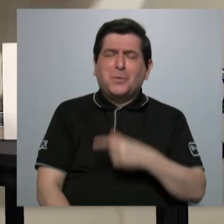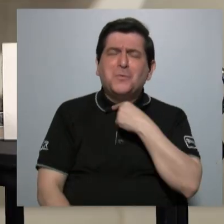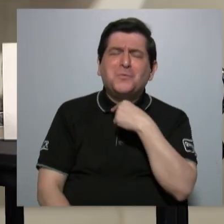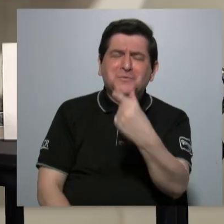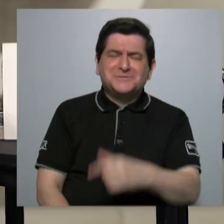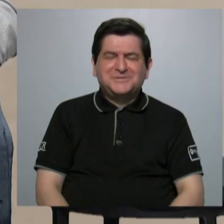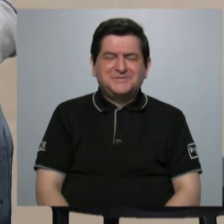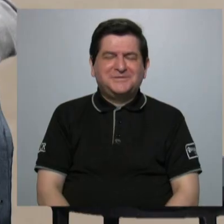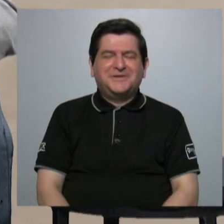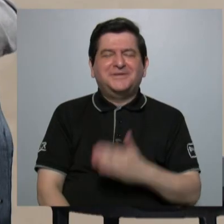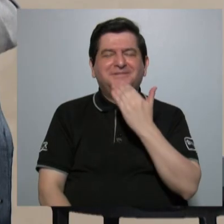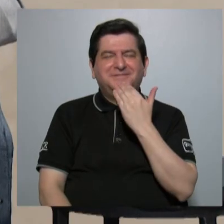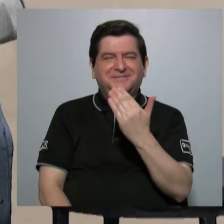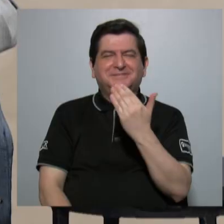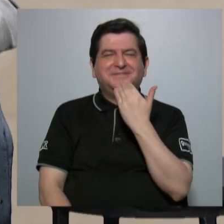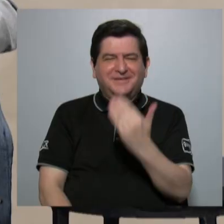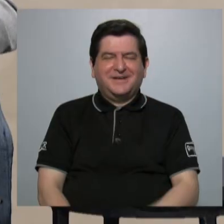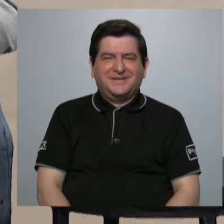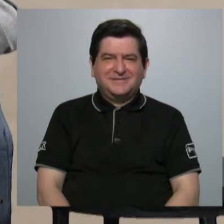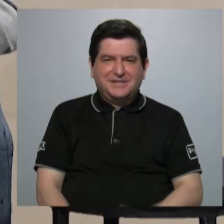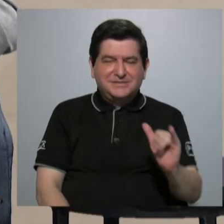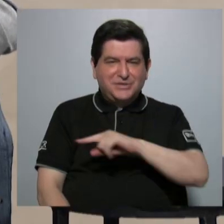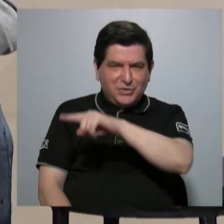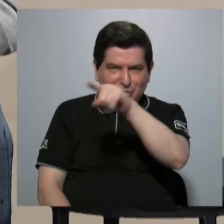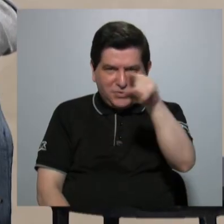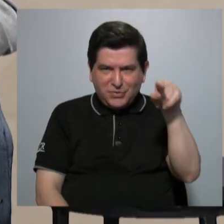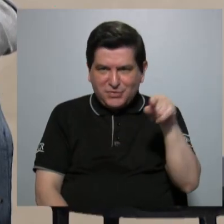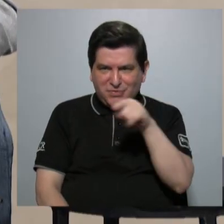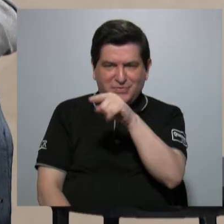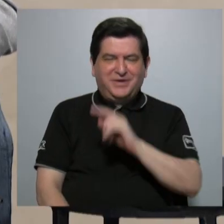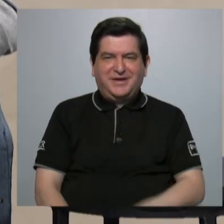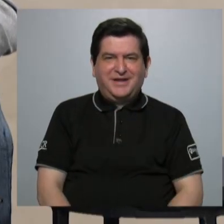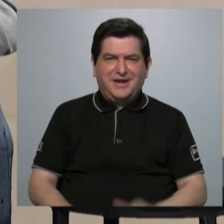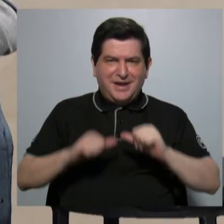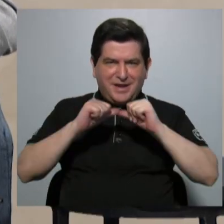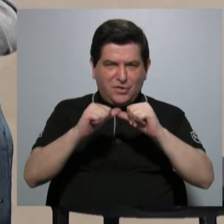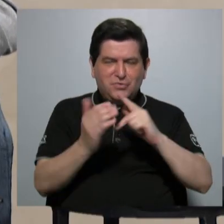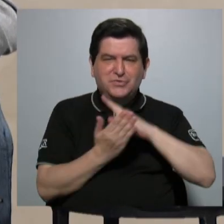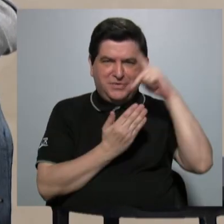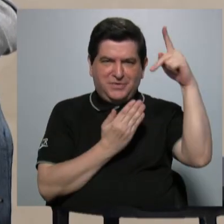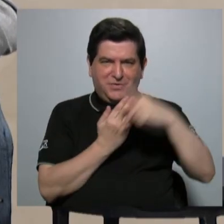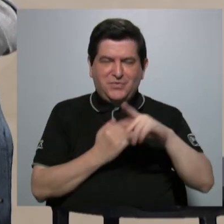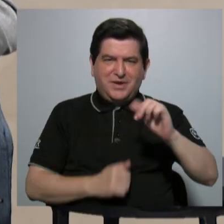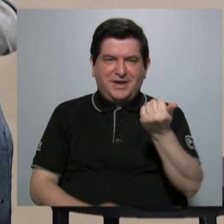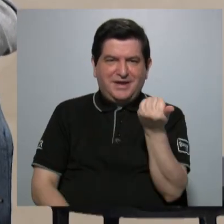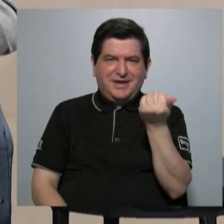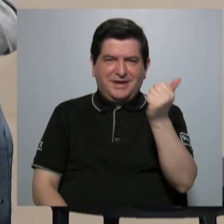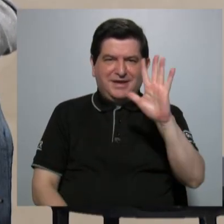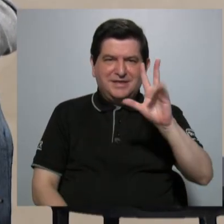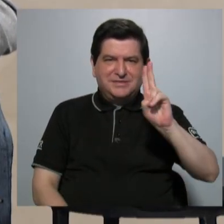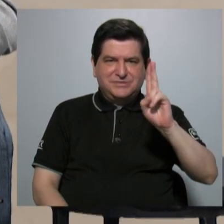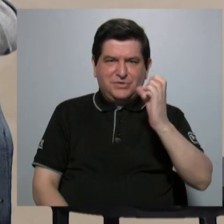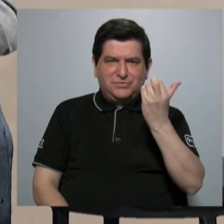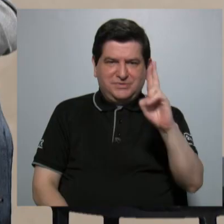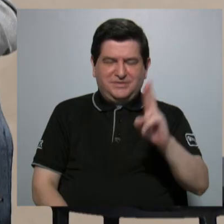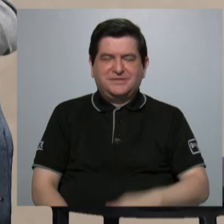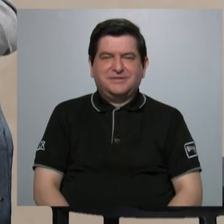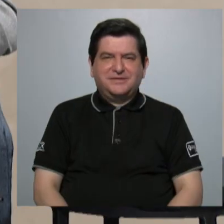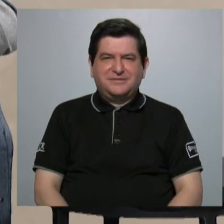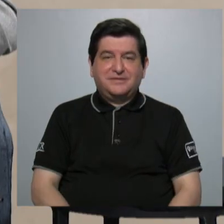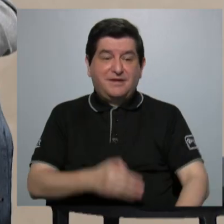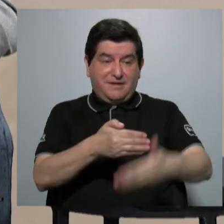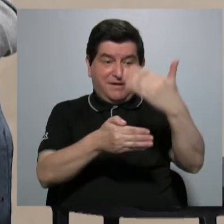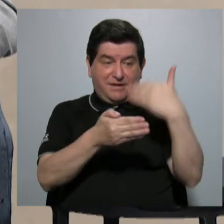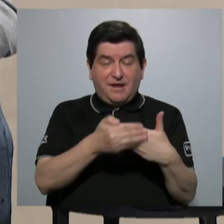Claro. Muy amable, muchísimas gracias. También a ustedes. Continúen con la programación de Canal 15 UCR,